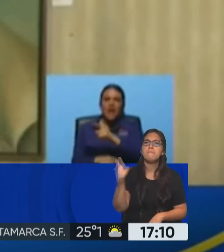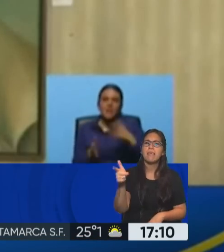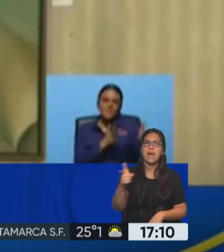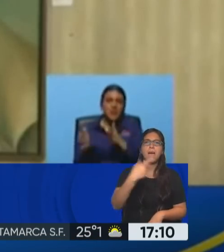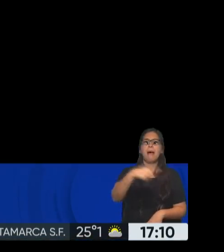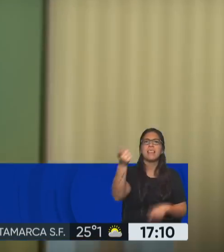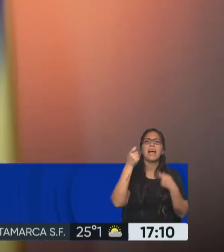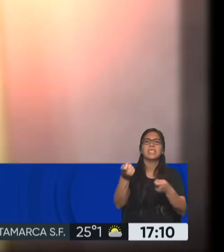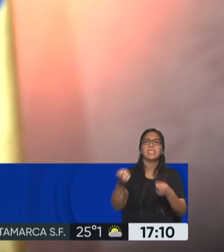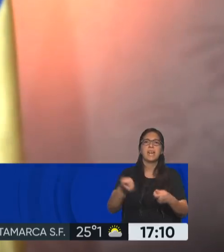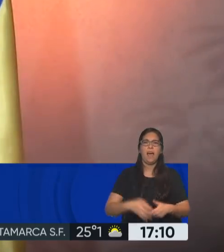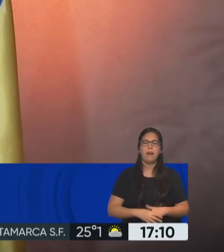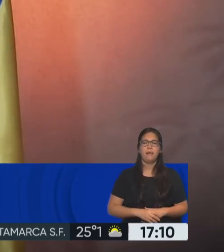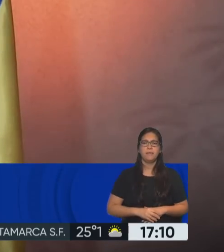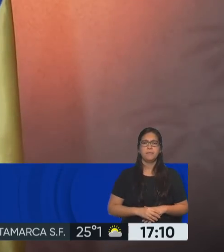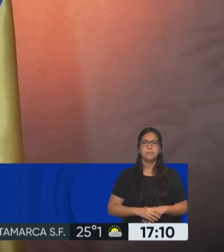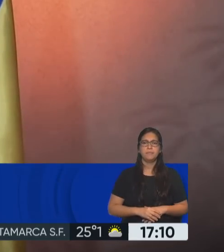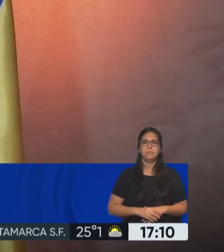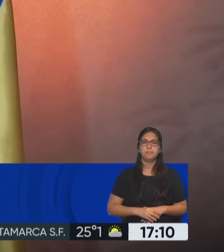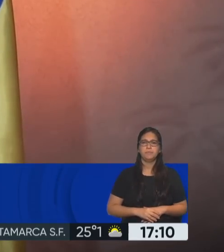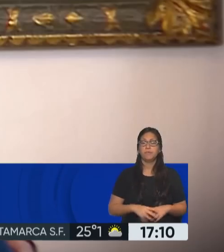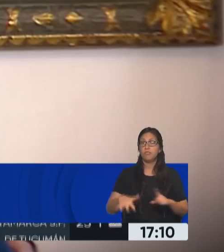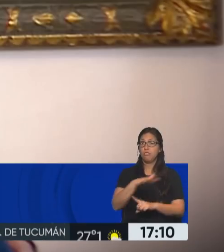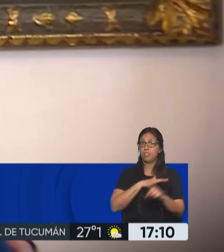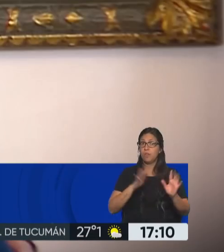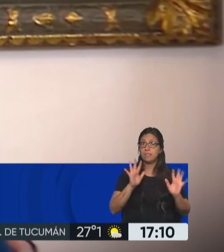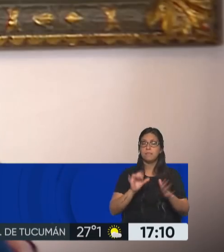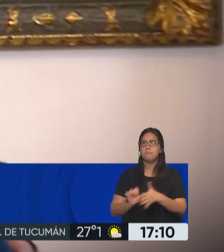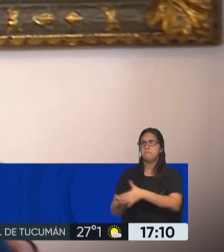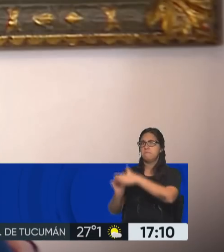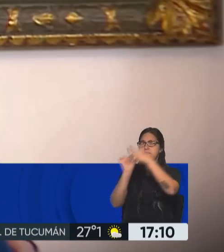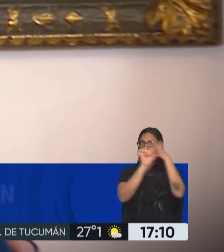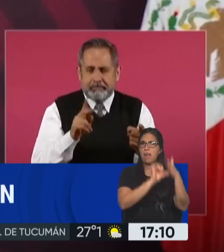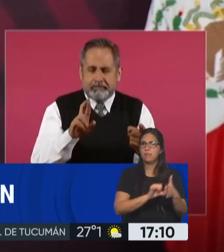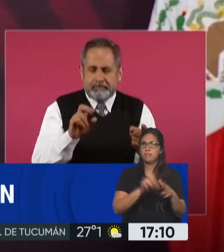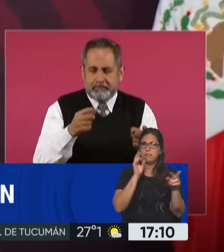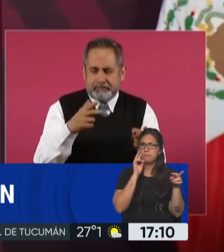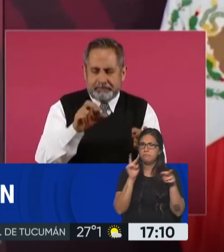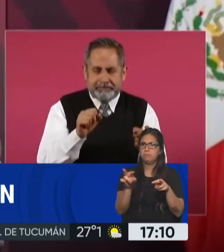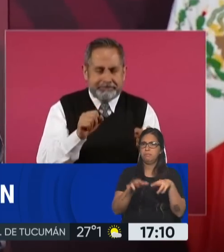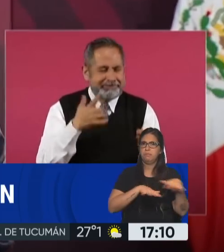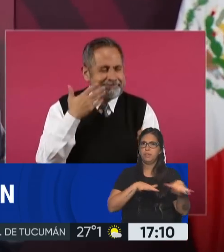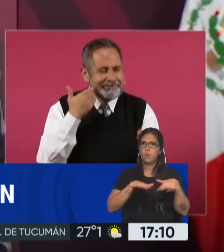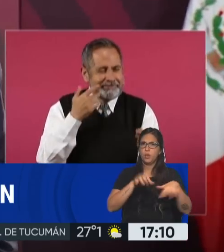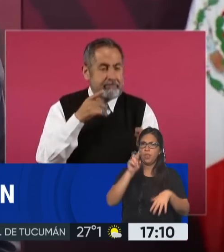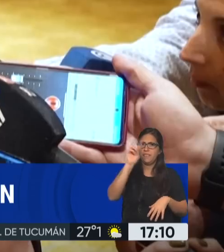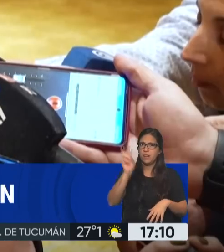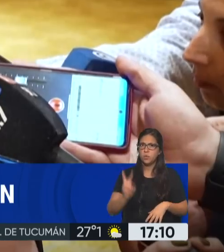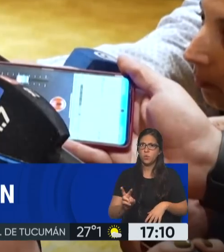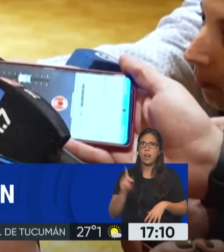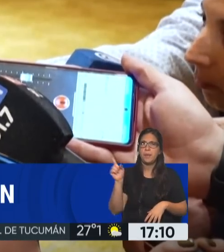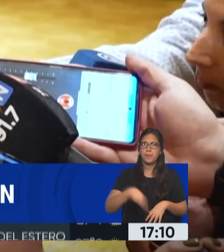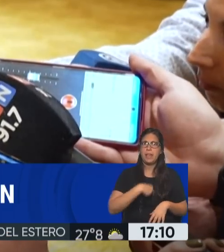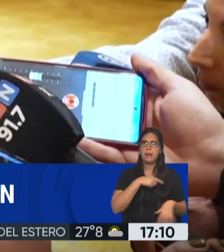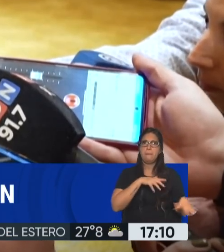comanditos, los reivindica. En este contexto, países de la región siguen con atención la crisis política en Venezuela por las consecuencias que puede